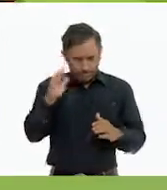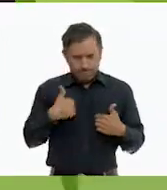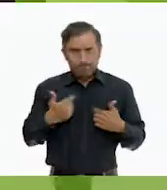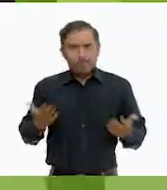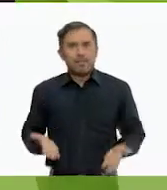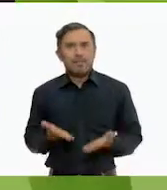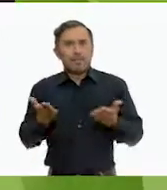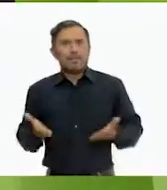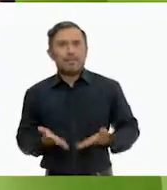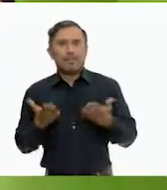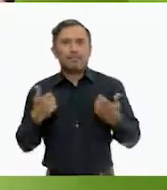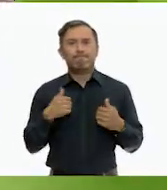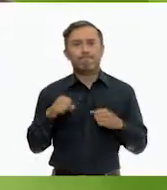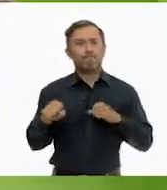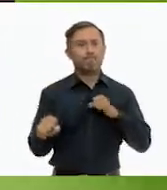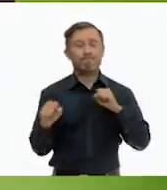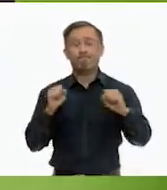bailar.